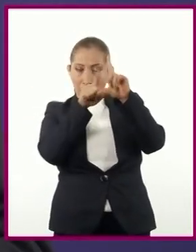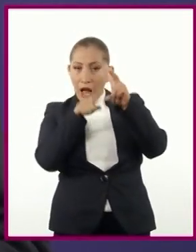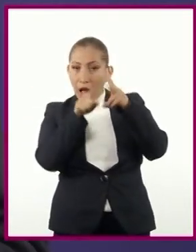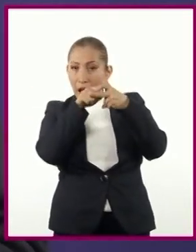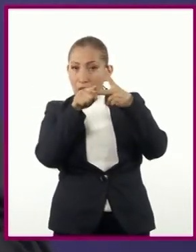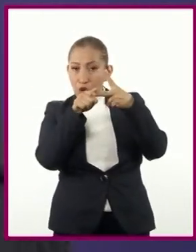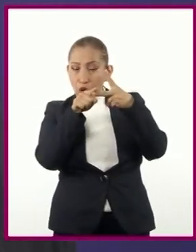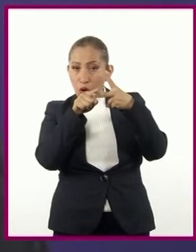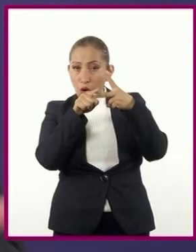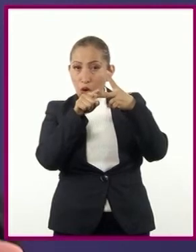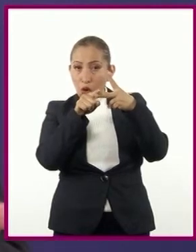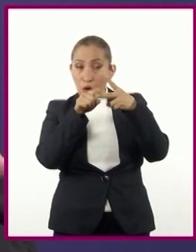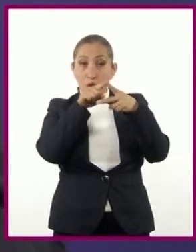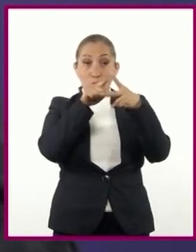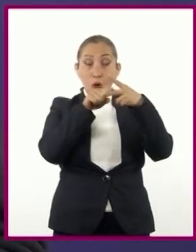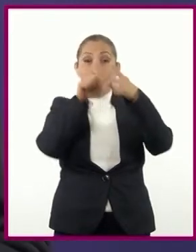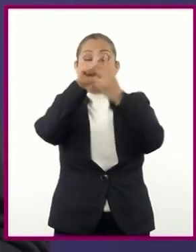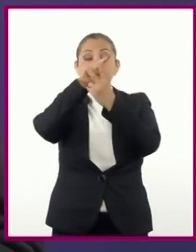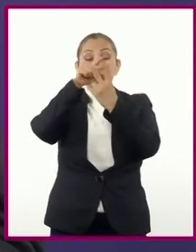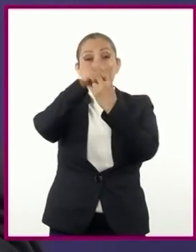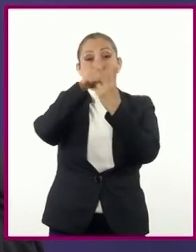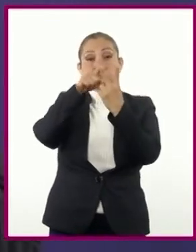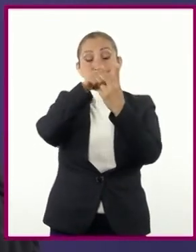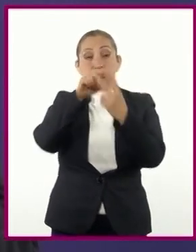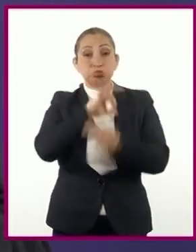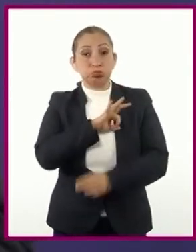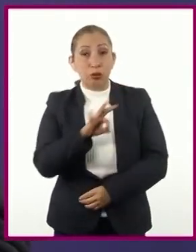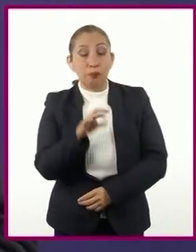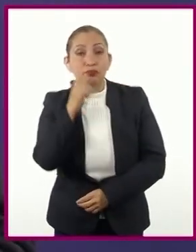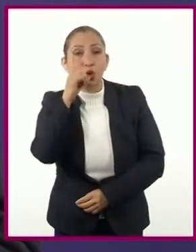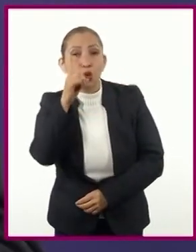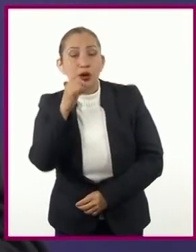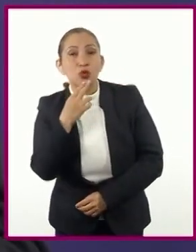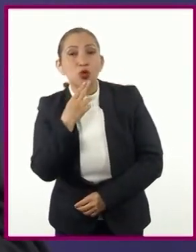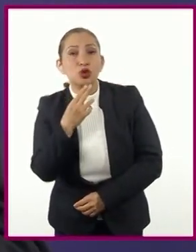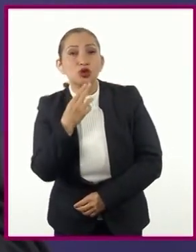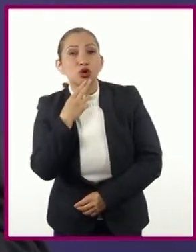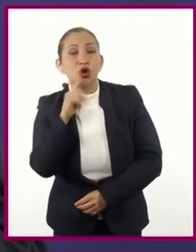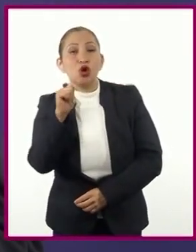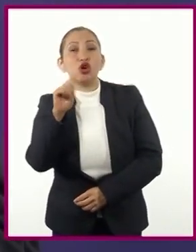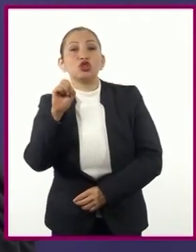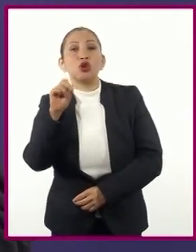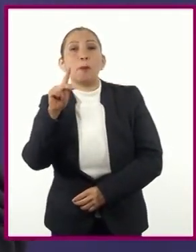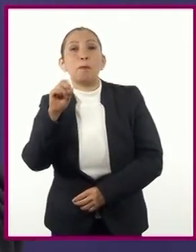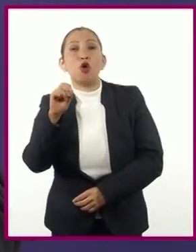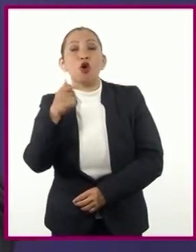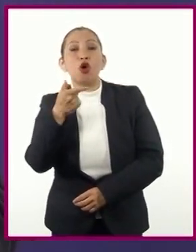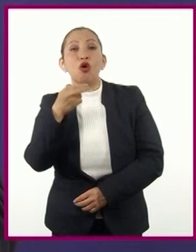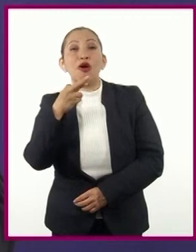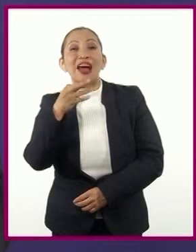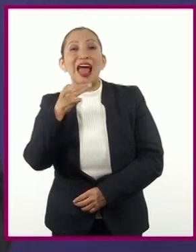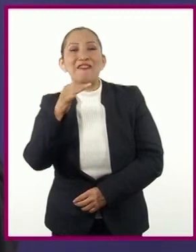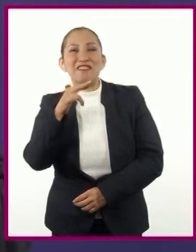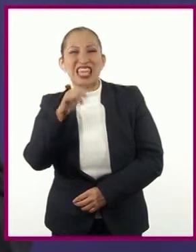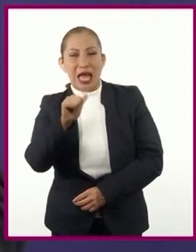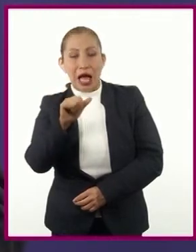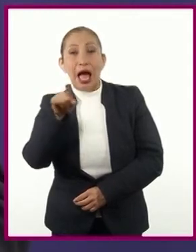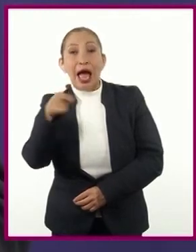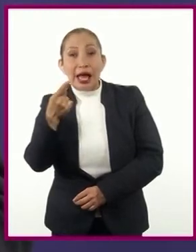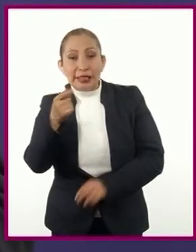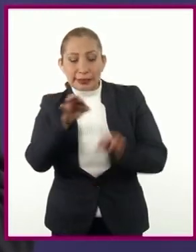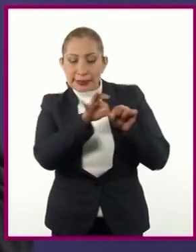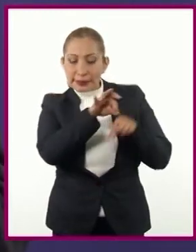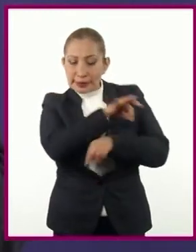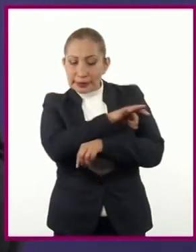tanto horizontal como vertical. Una de las aplicaciones de la topografía está en el trazado